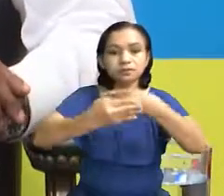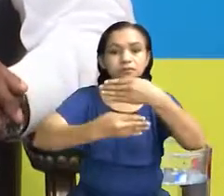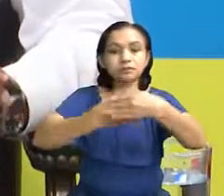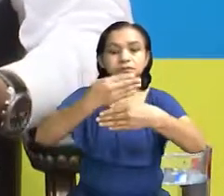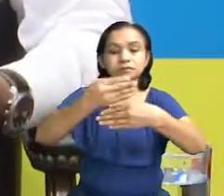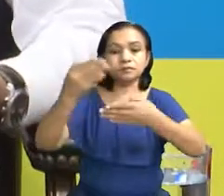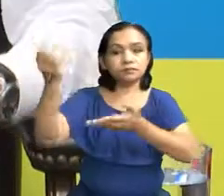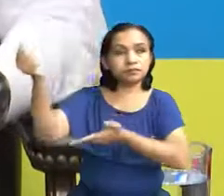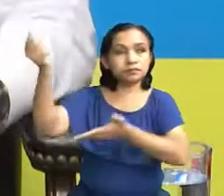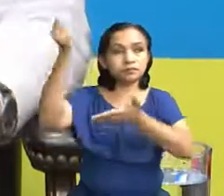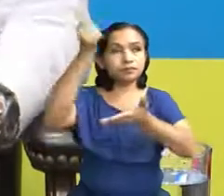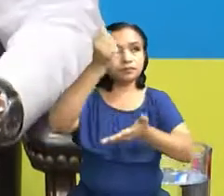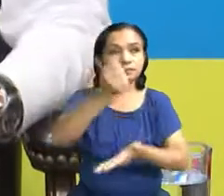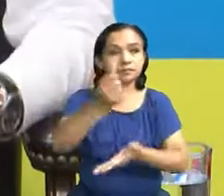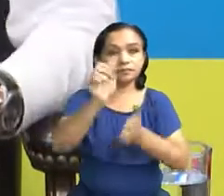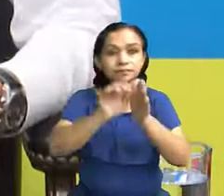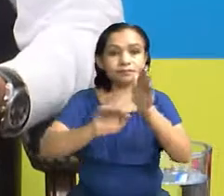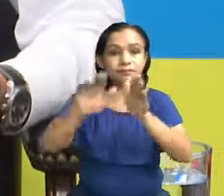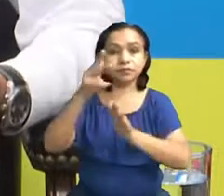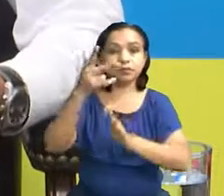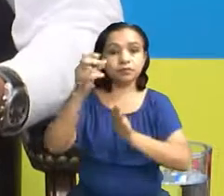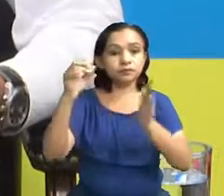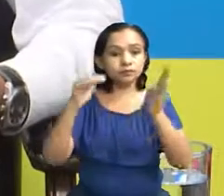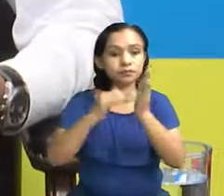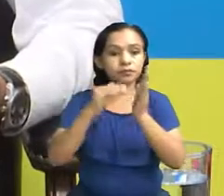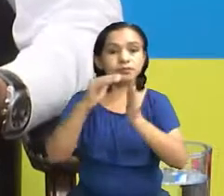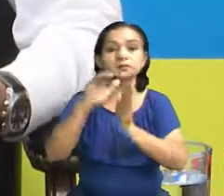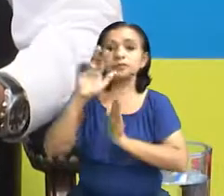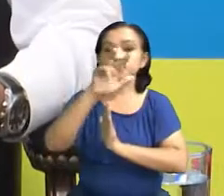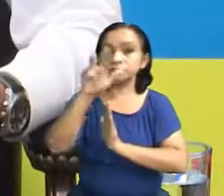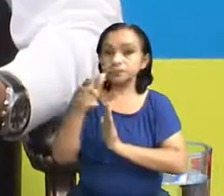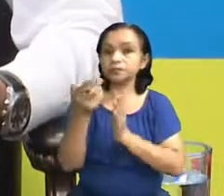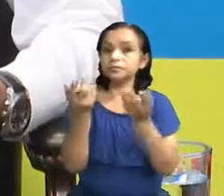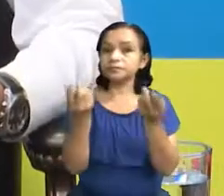una inversión de más de 80 millones de córdobas.